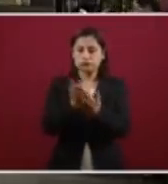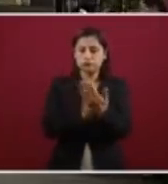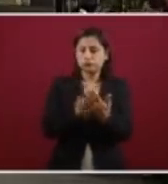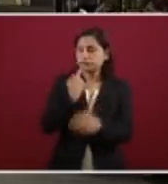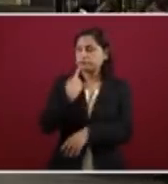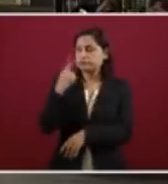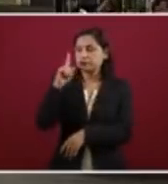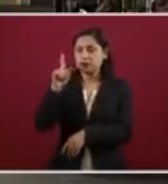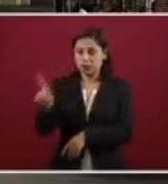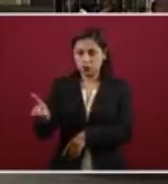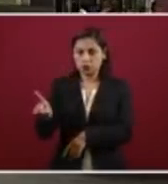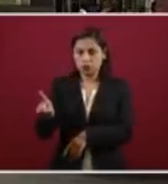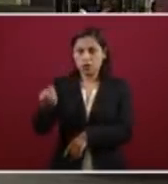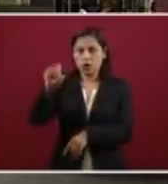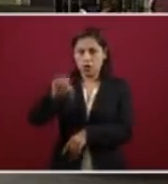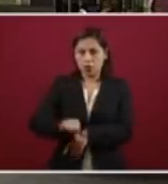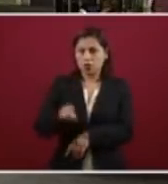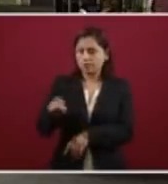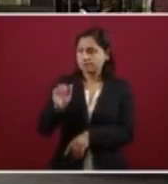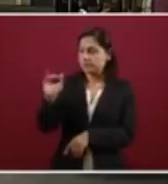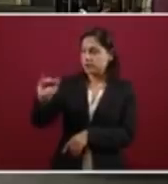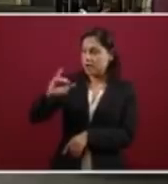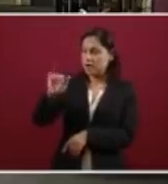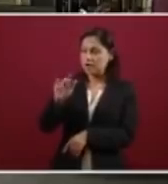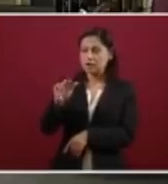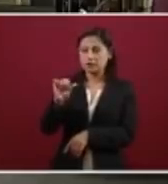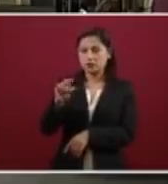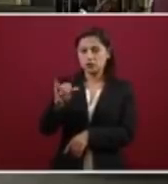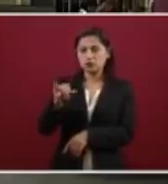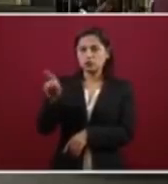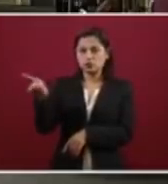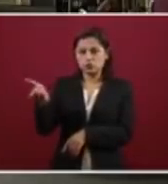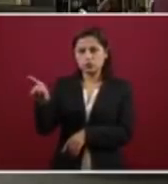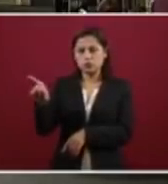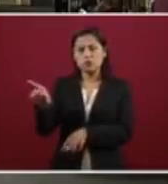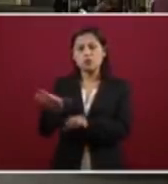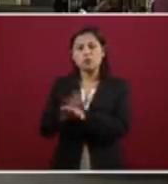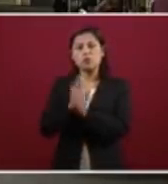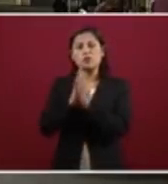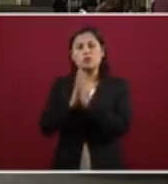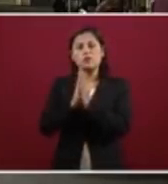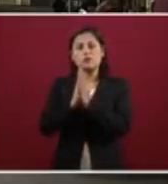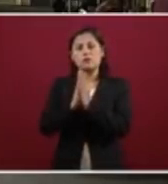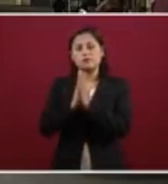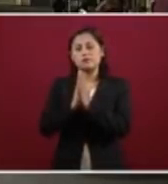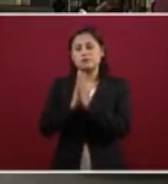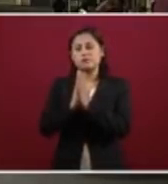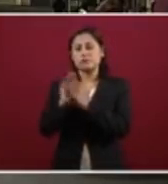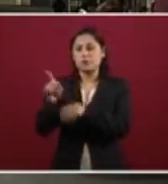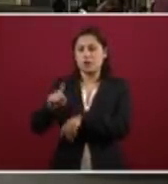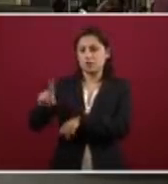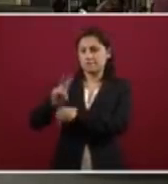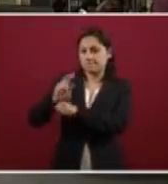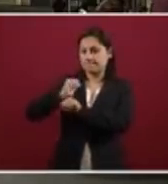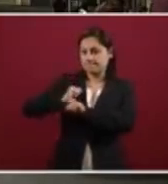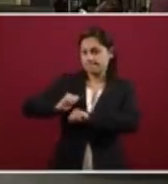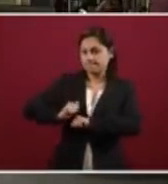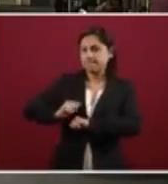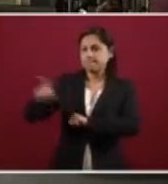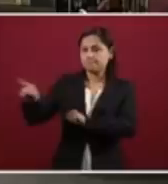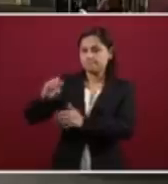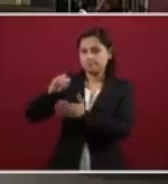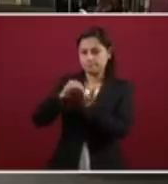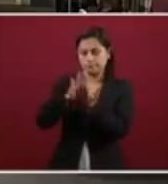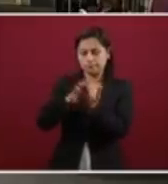Le pedimos a Jesús para que la Contraloría dé un informe sobre esto en